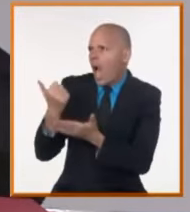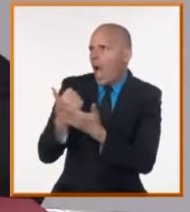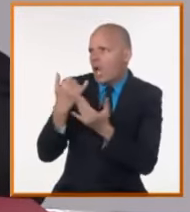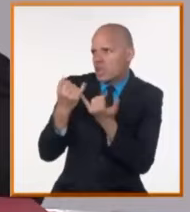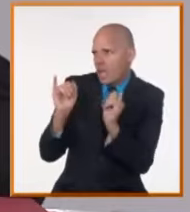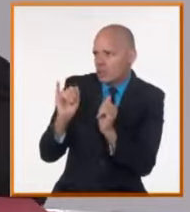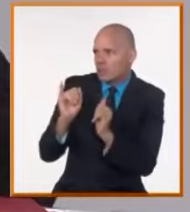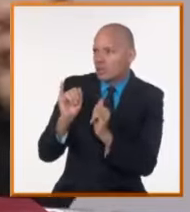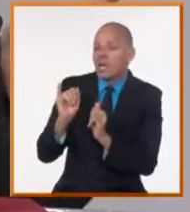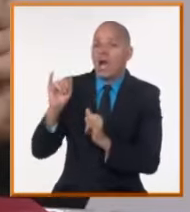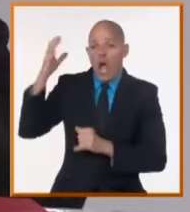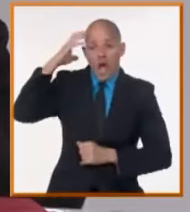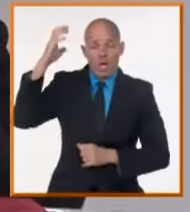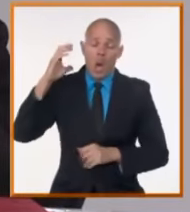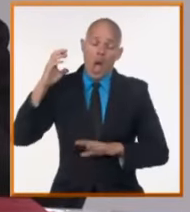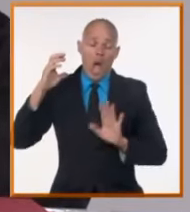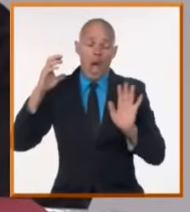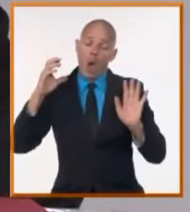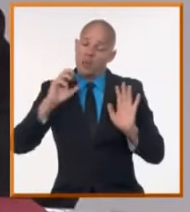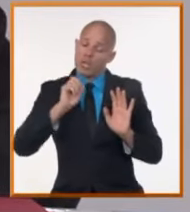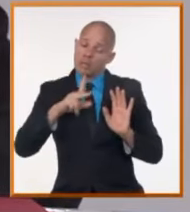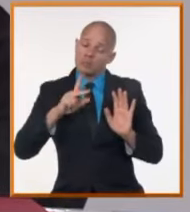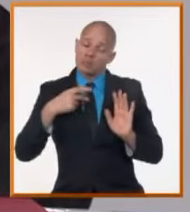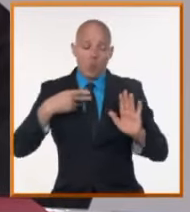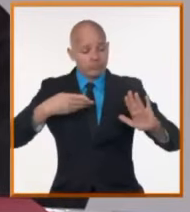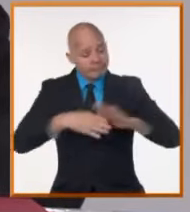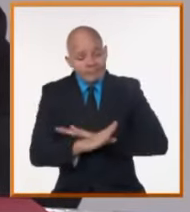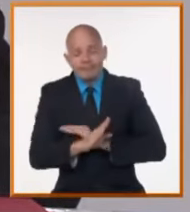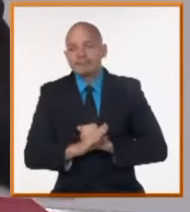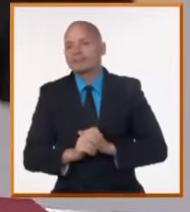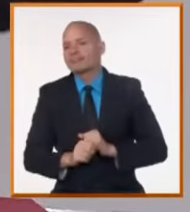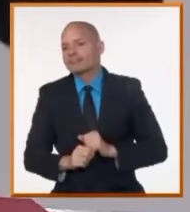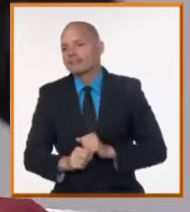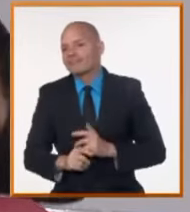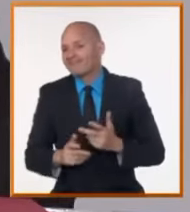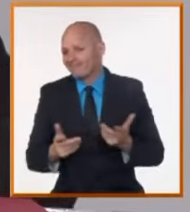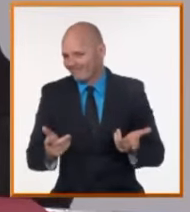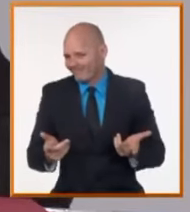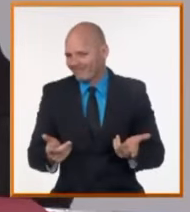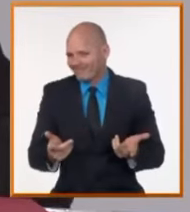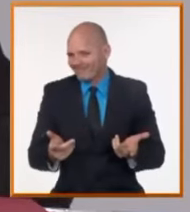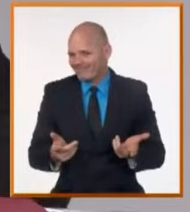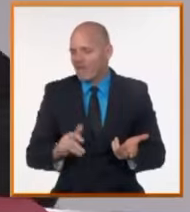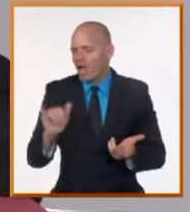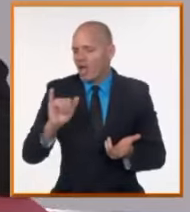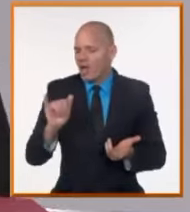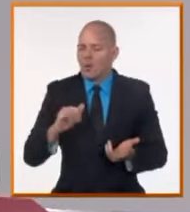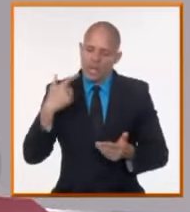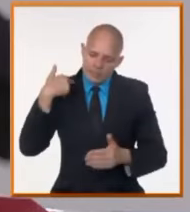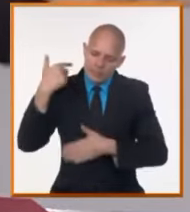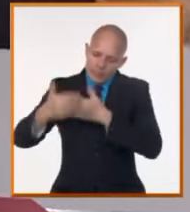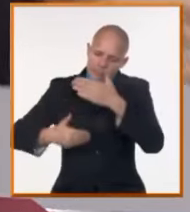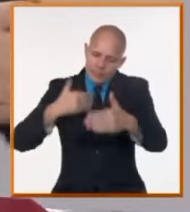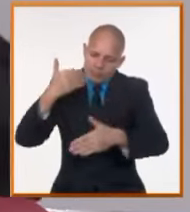ponen entonces la doctrina Monroe un enfoque preventivo, uh-huh, que fue lo que hizo Bush Jr. en 2001. Uh-huh. Entonces,